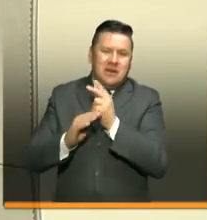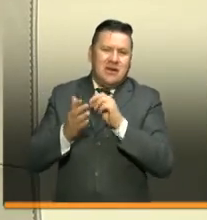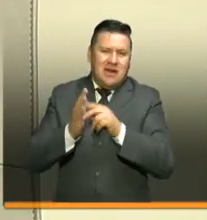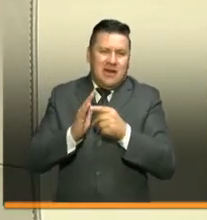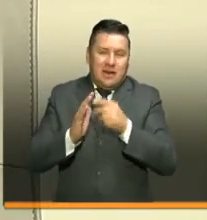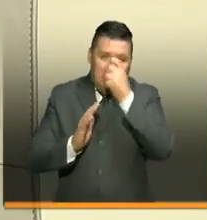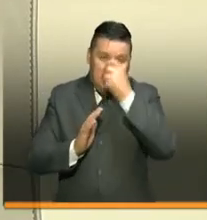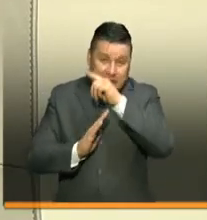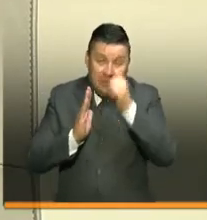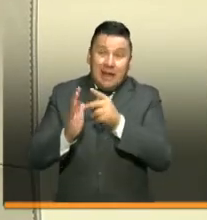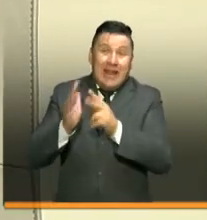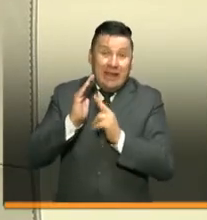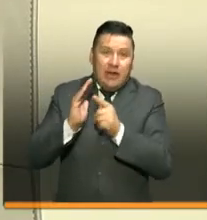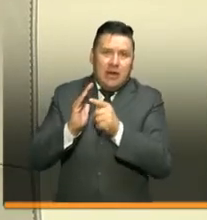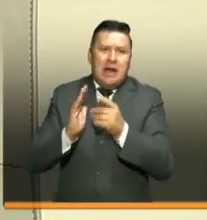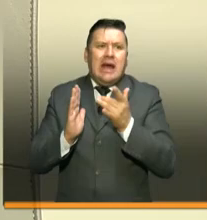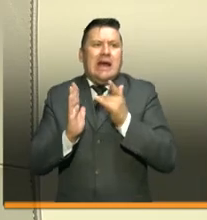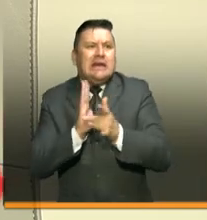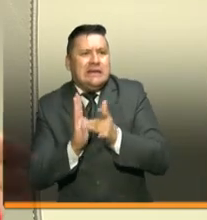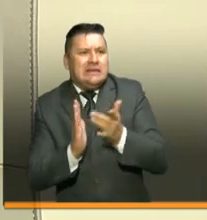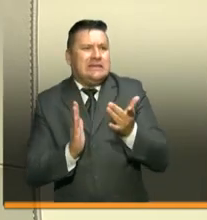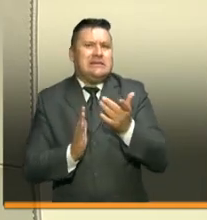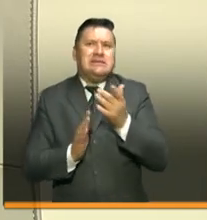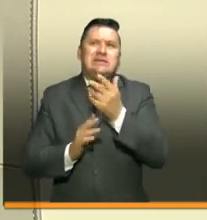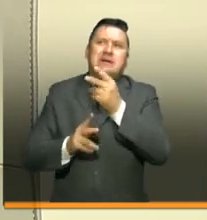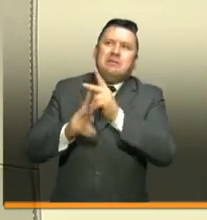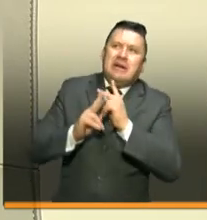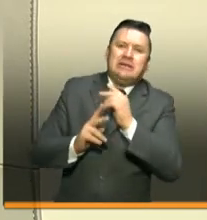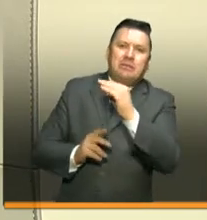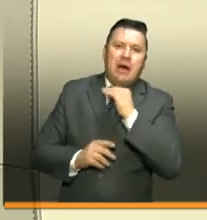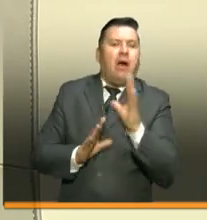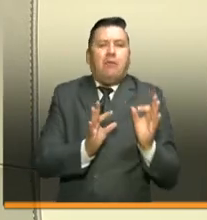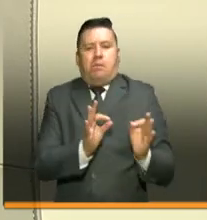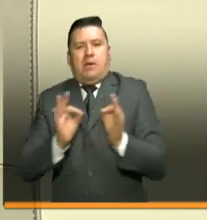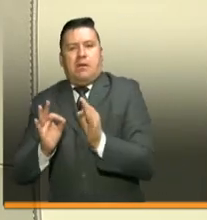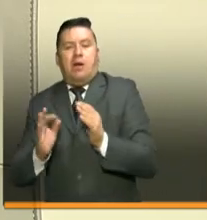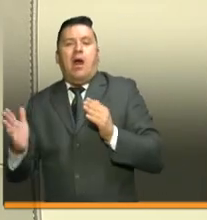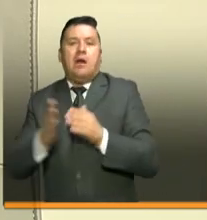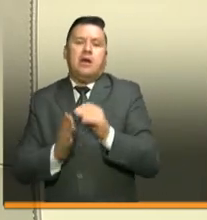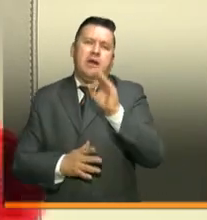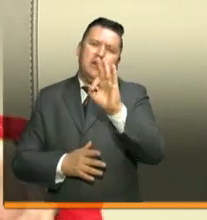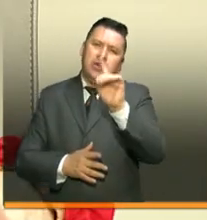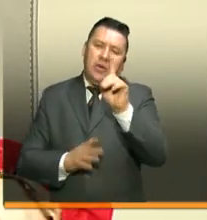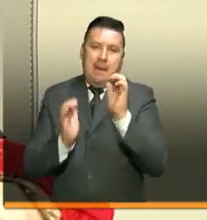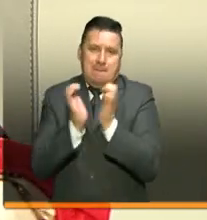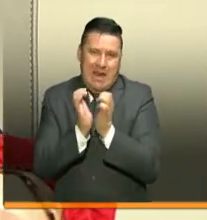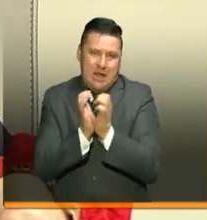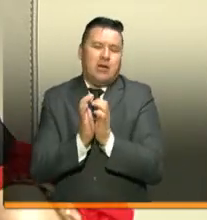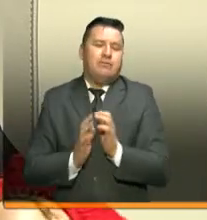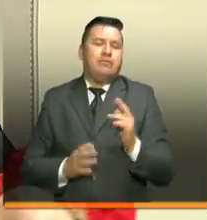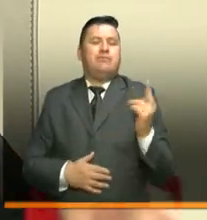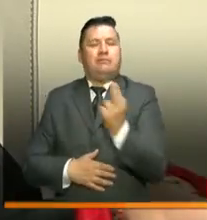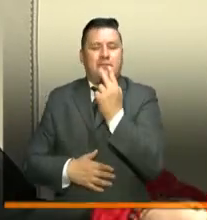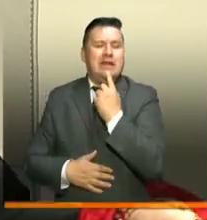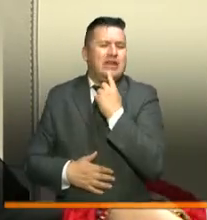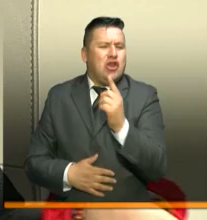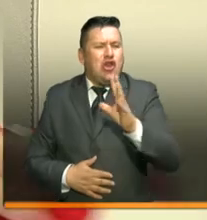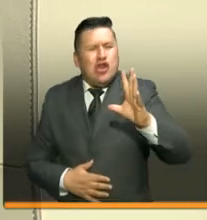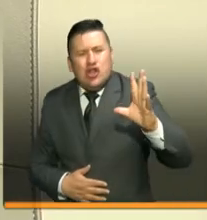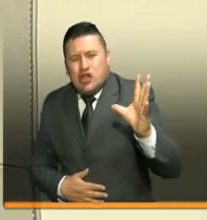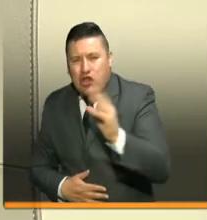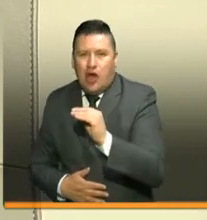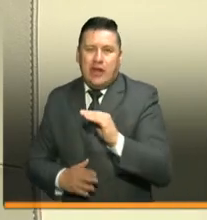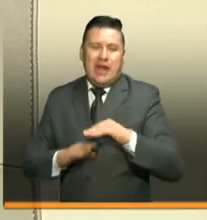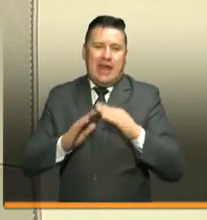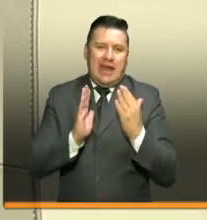de la emergencia sanitaria, es decir, al mismo tiempo que estamos hablando hasta el 31 de mayo, y reiterar para todo el